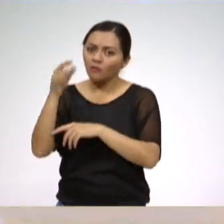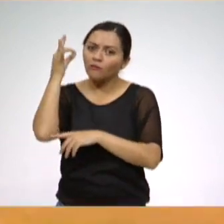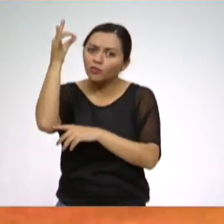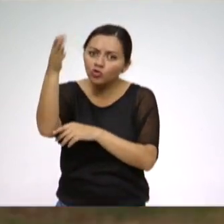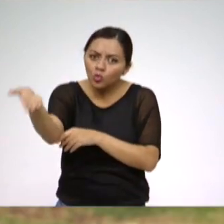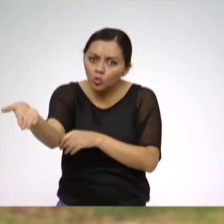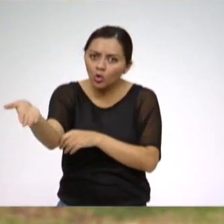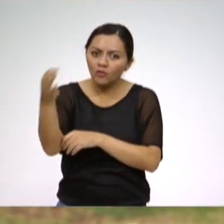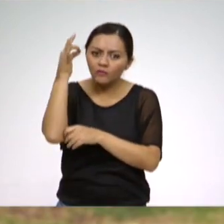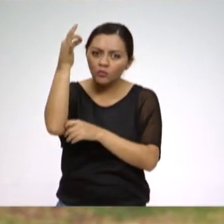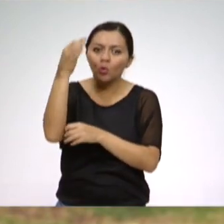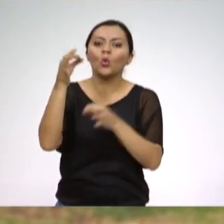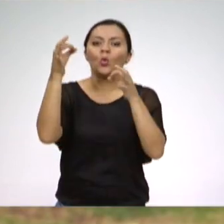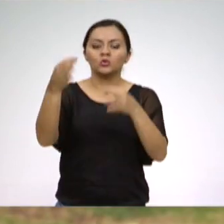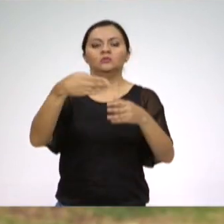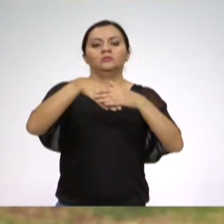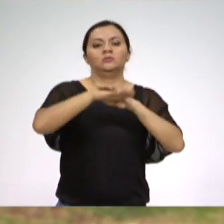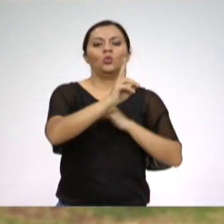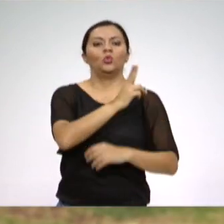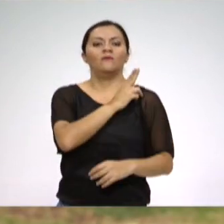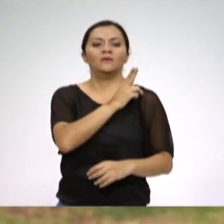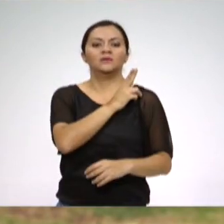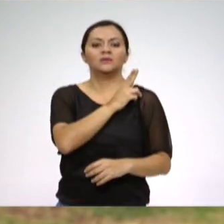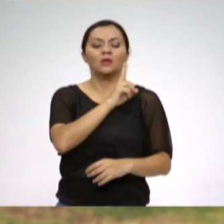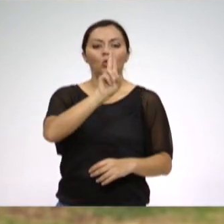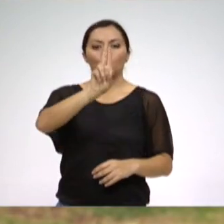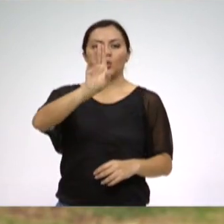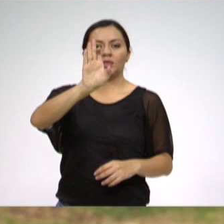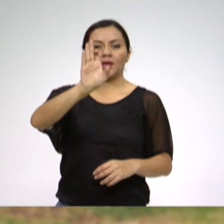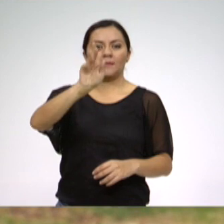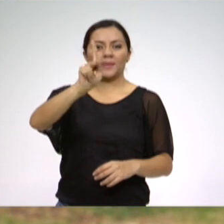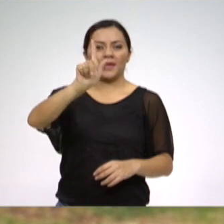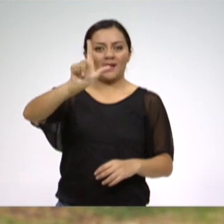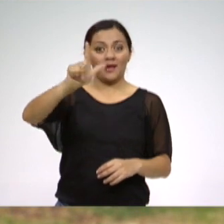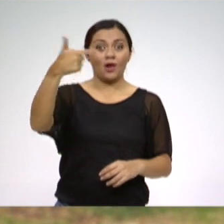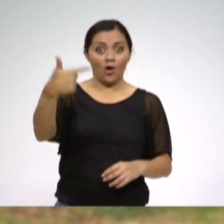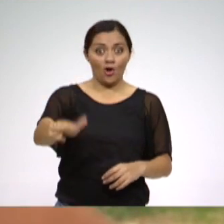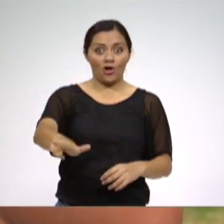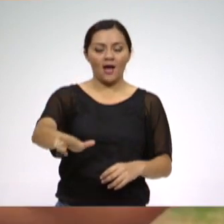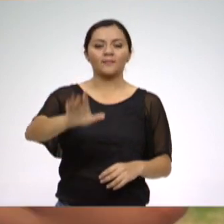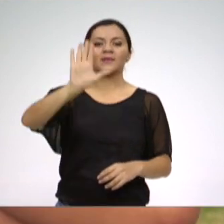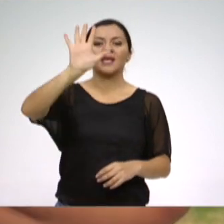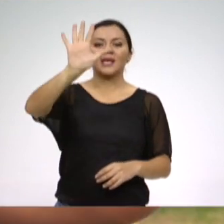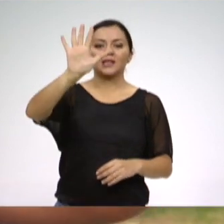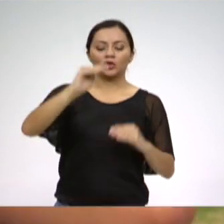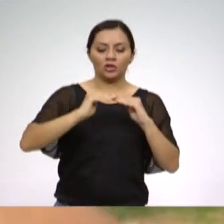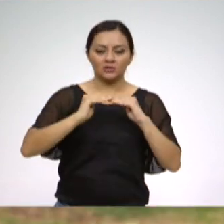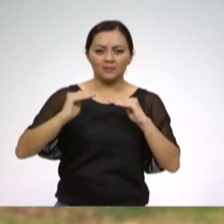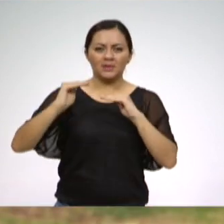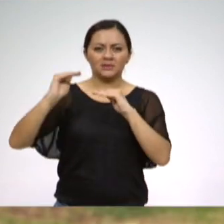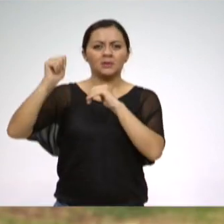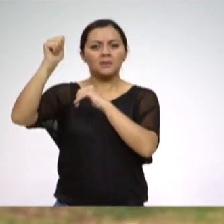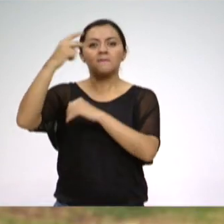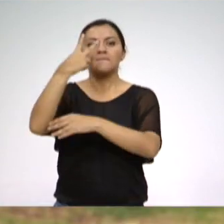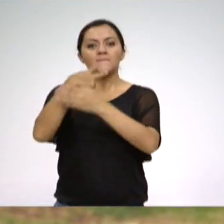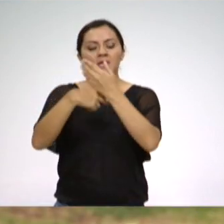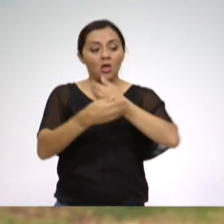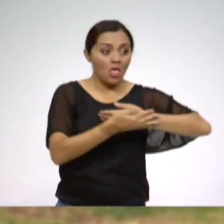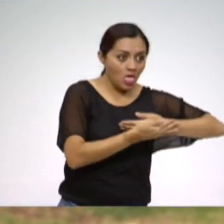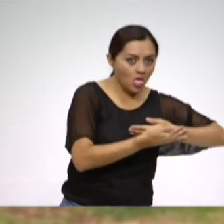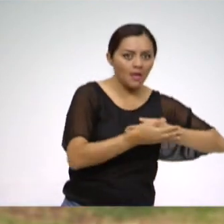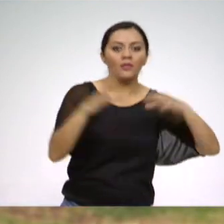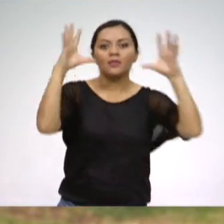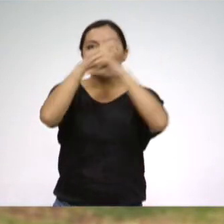mejor. Logré ingresar a la Universidad de Loja. Estuve hasta el quinto semestre ahí, logré superarme con mi hijo. Trabajé